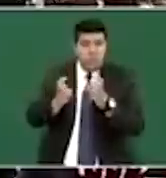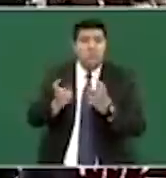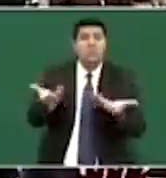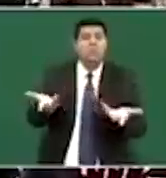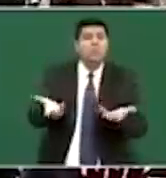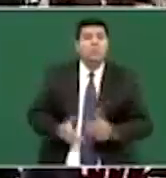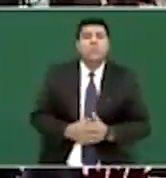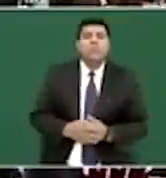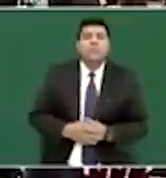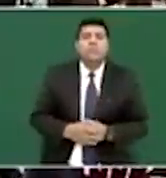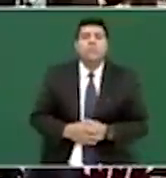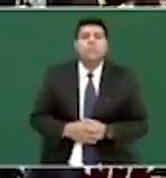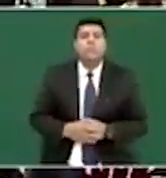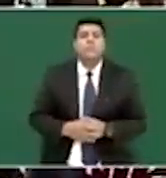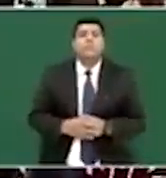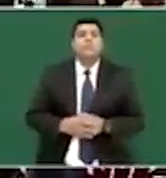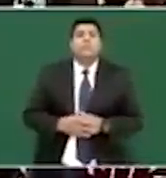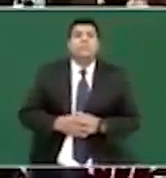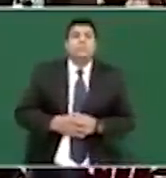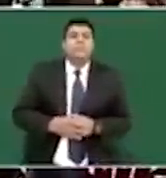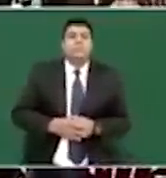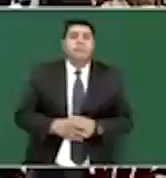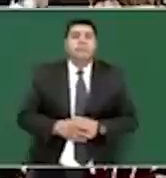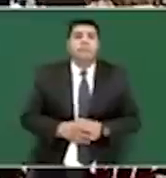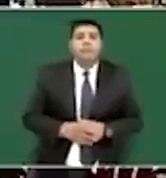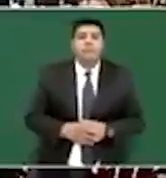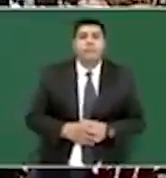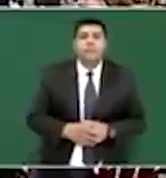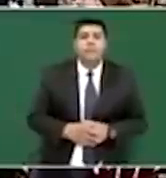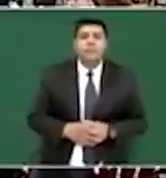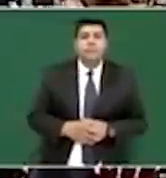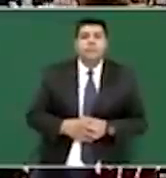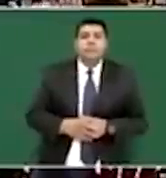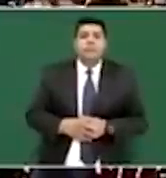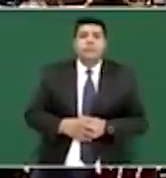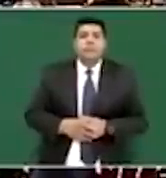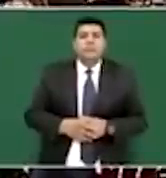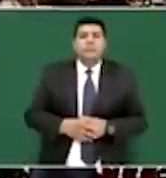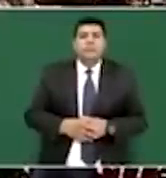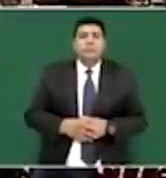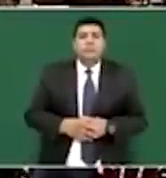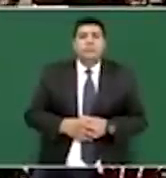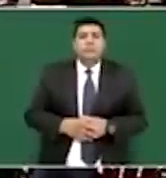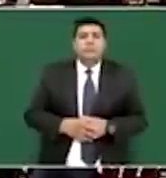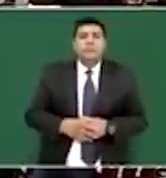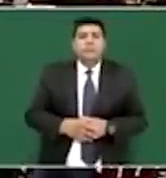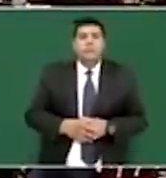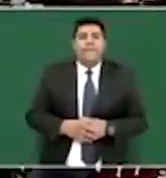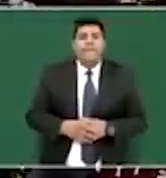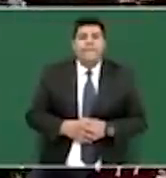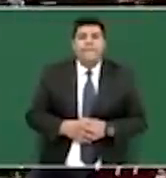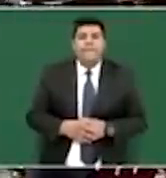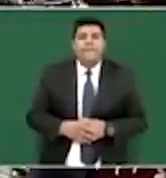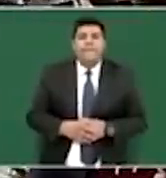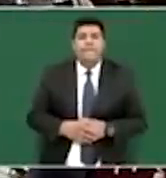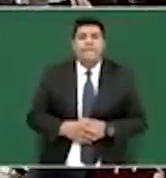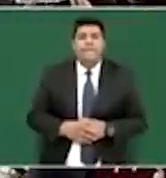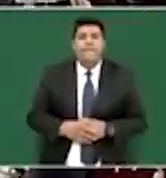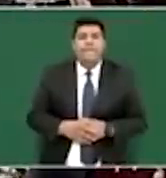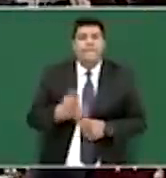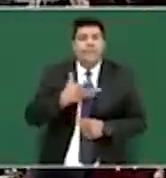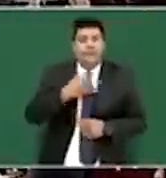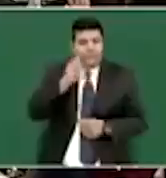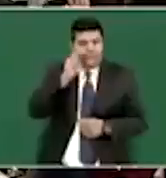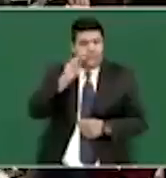A ver, empezamos a la izquierda. Por lo que veo, están sentados,